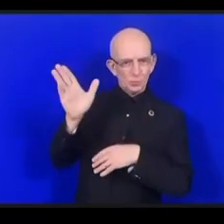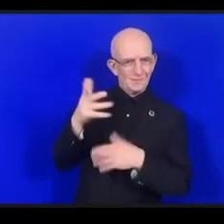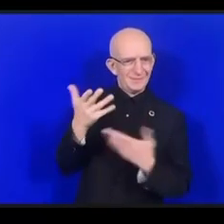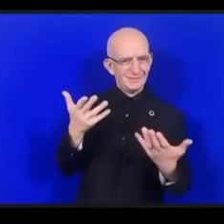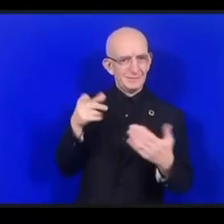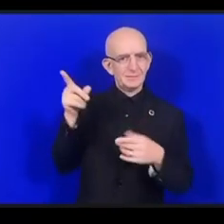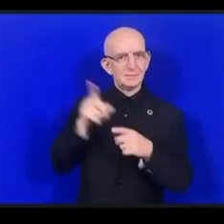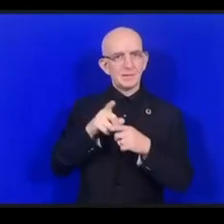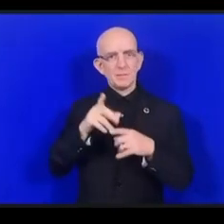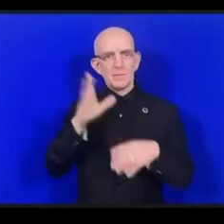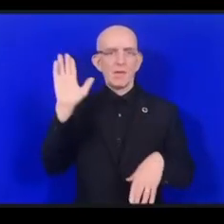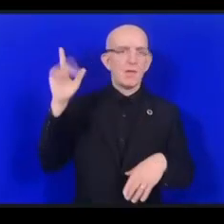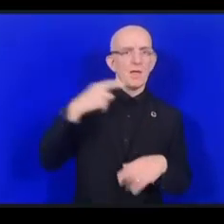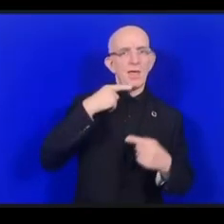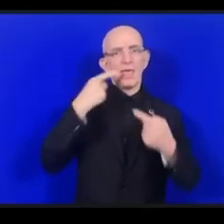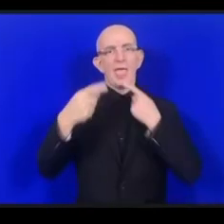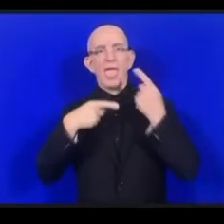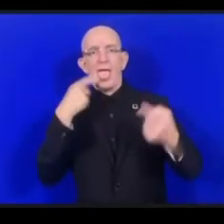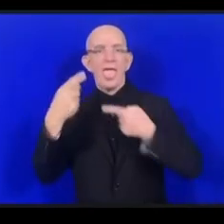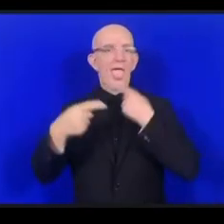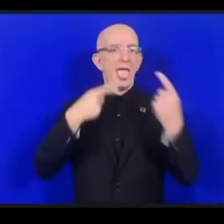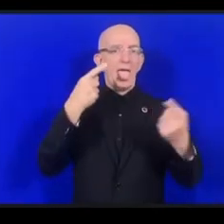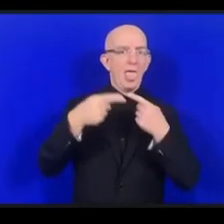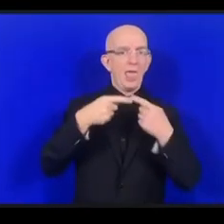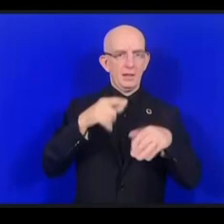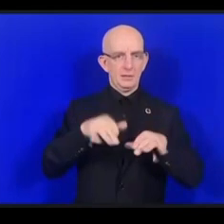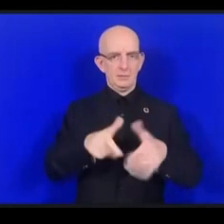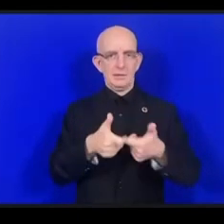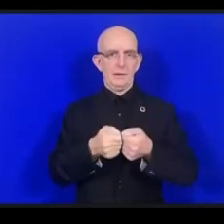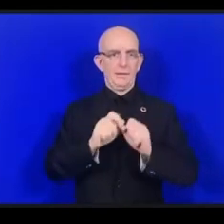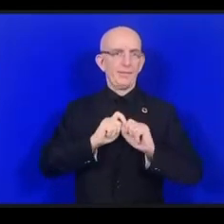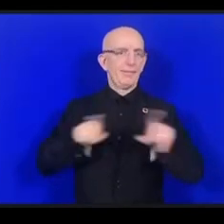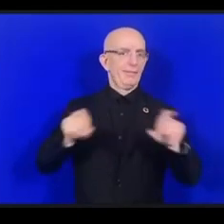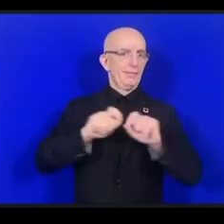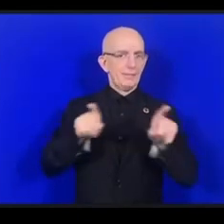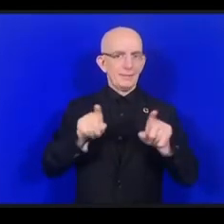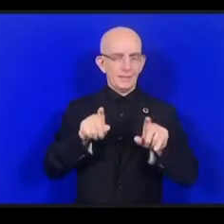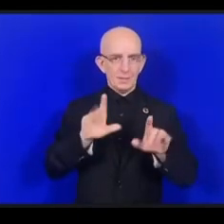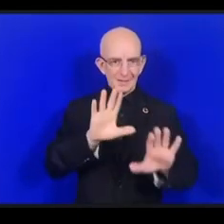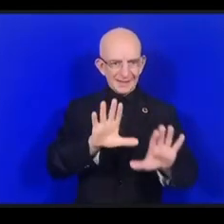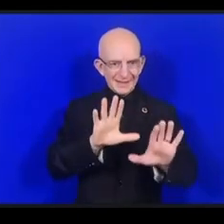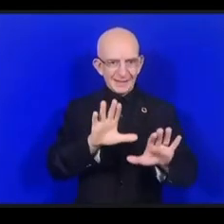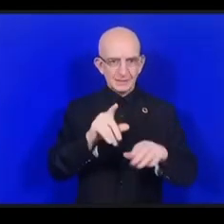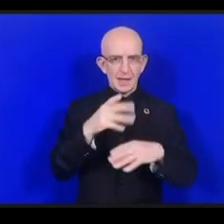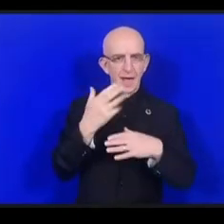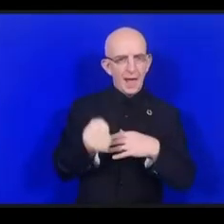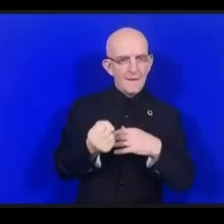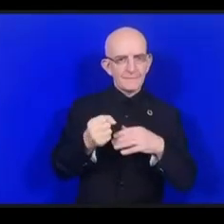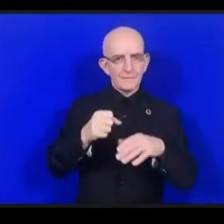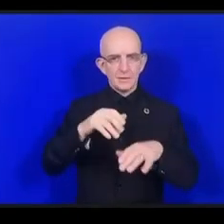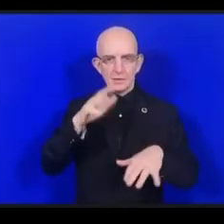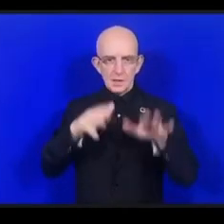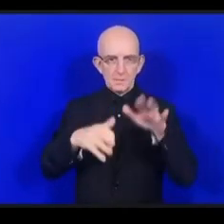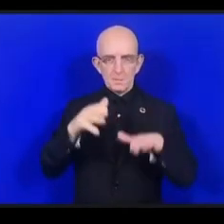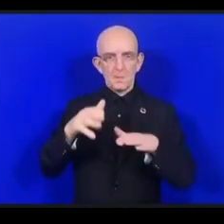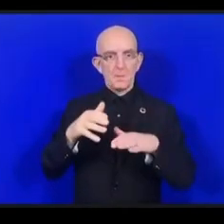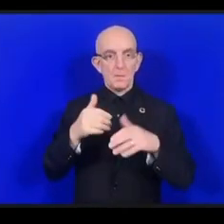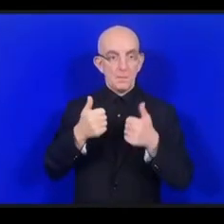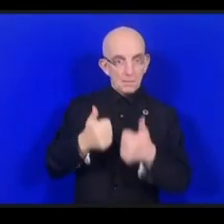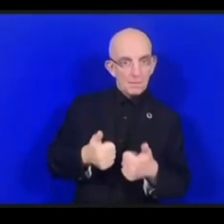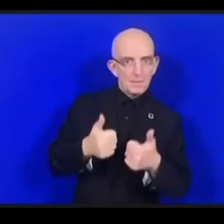cuando hablamos de cuestiones medioambientales en línea estas son realidades que nosotros